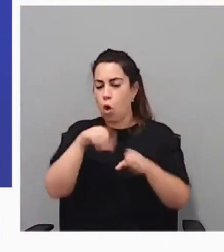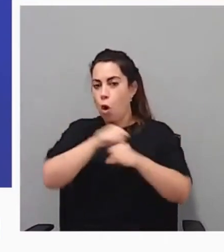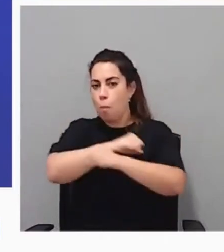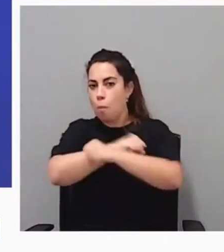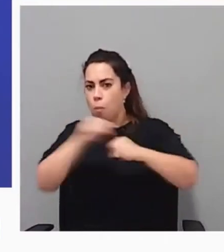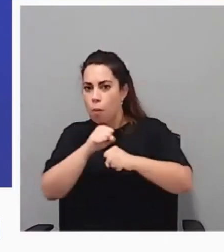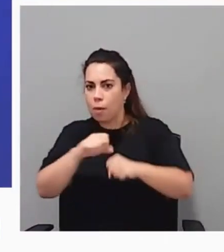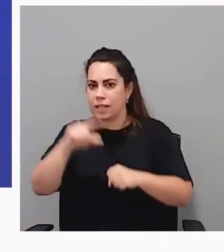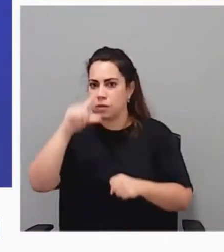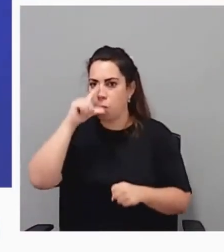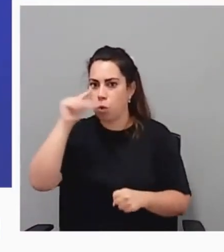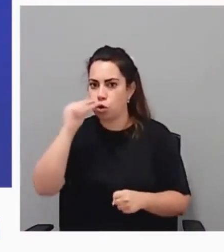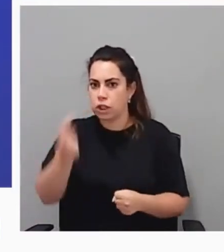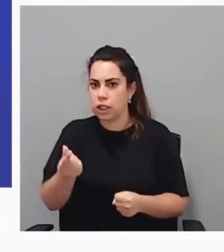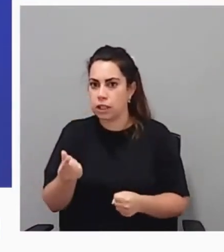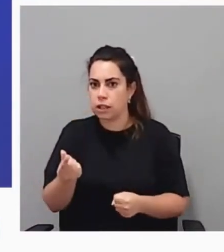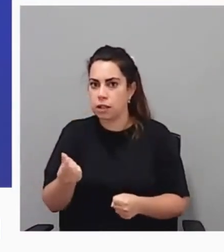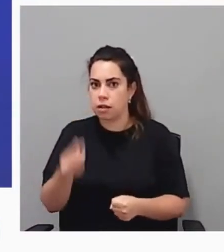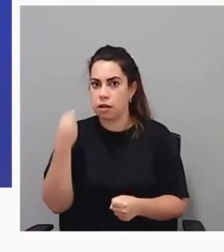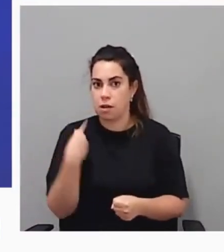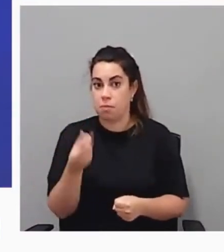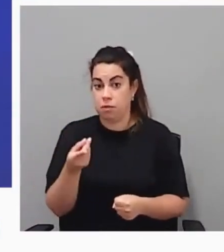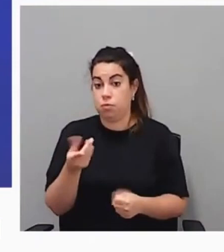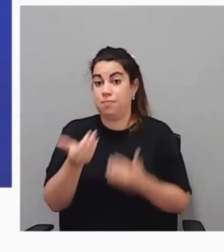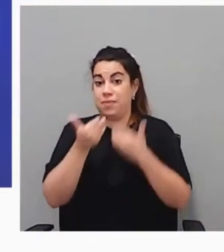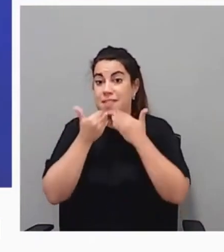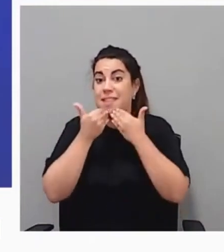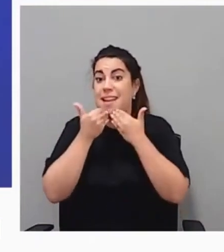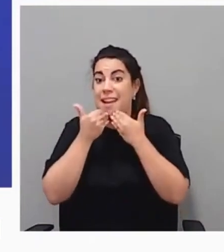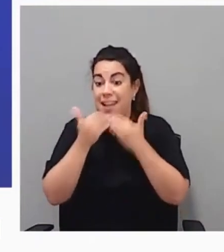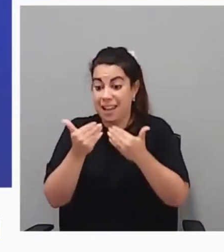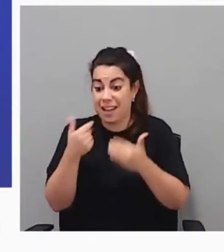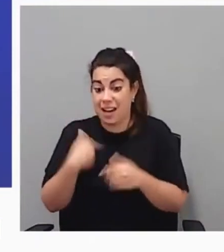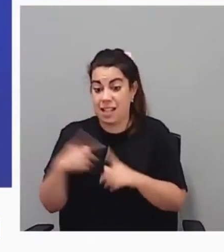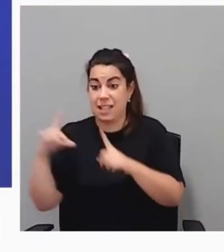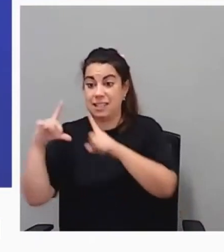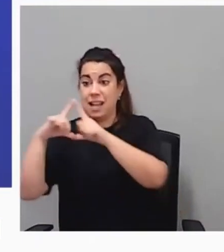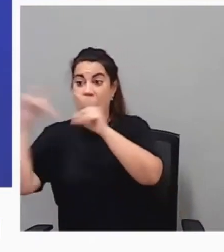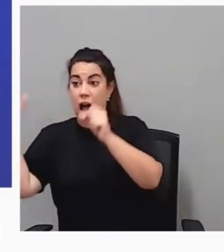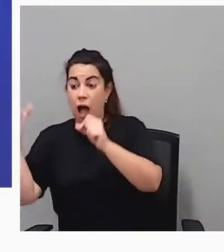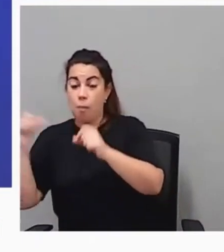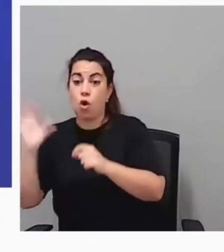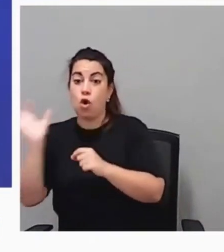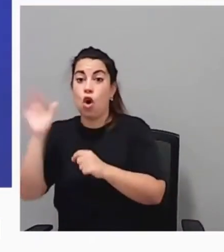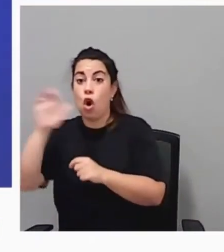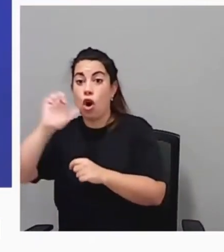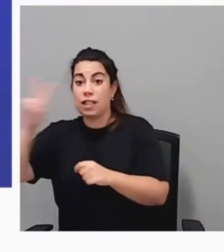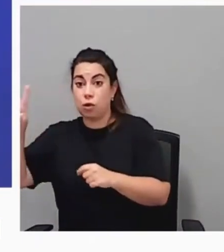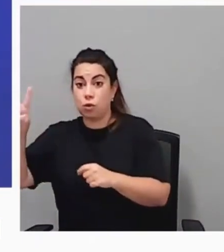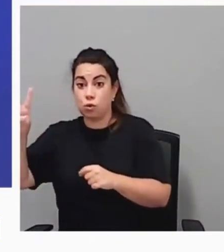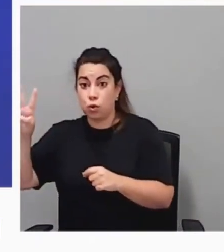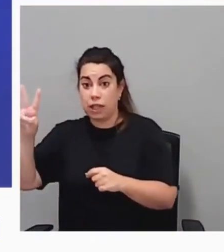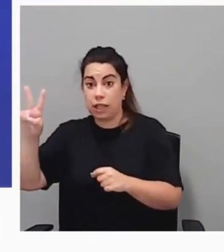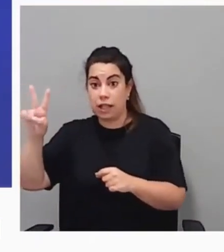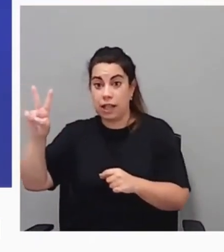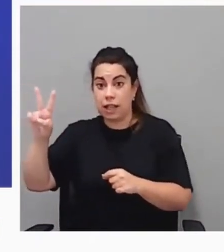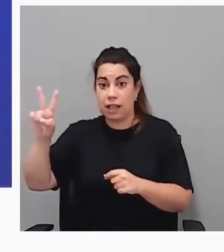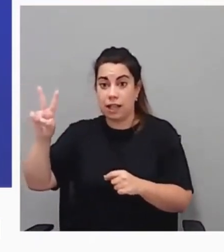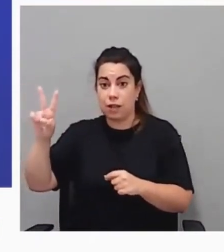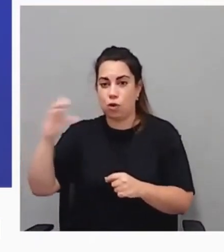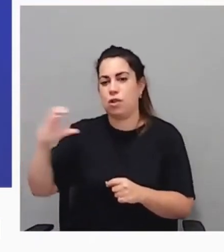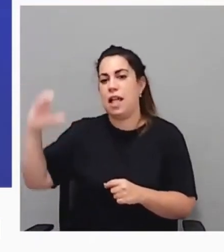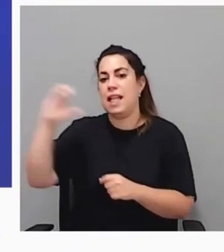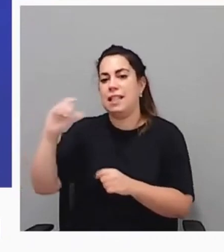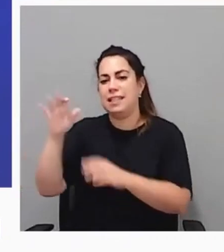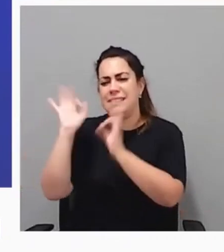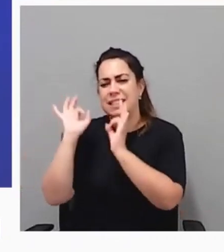están también guiadas por semiconductores hechos en Japón o en Estados Unidos. La física sigue siendo central a la